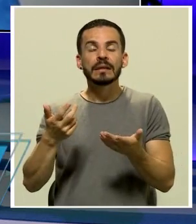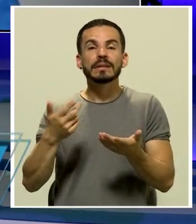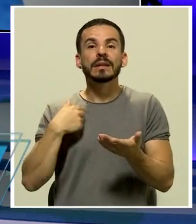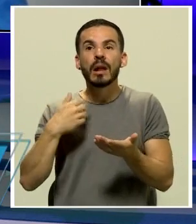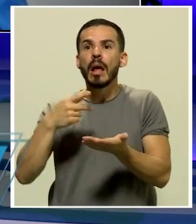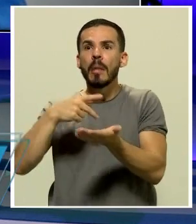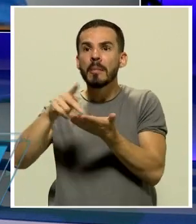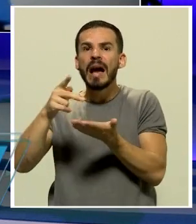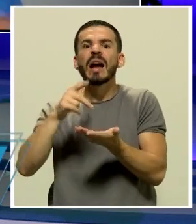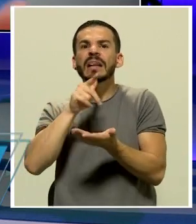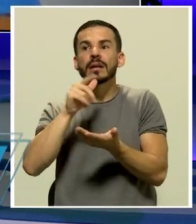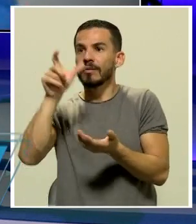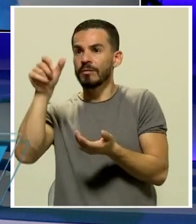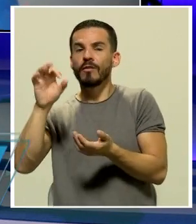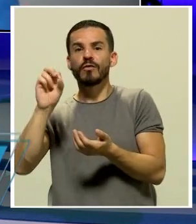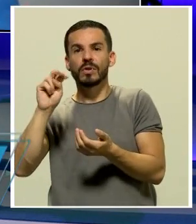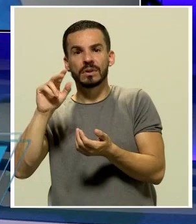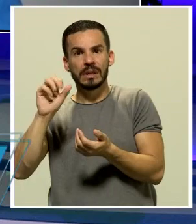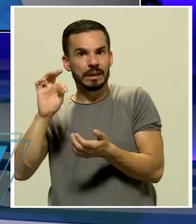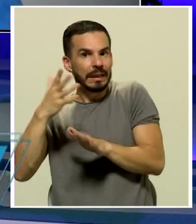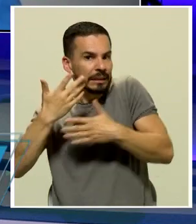se la paga Fonatel, ya se acabó.